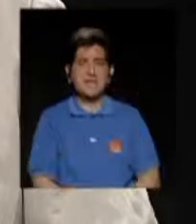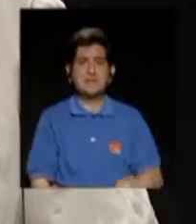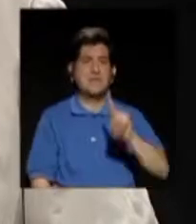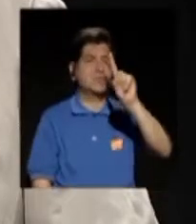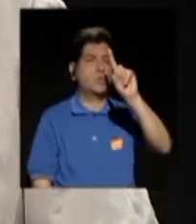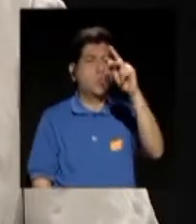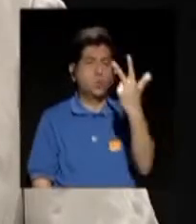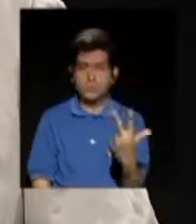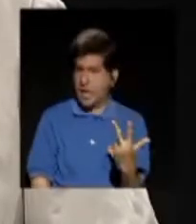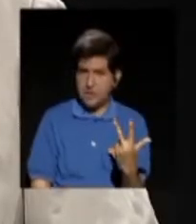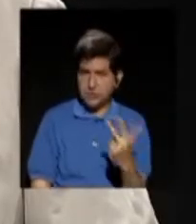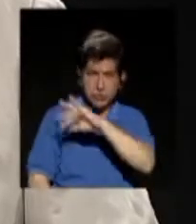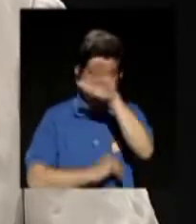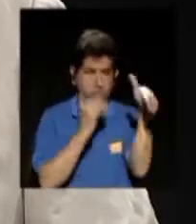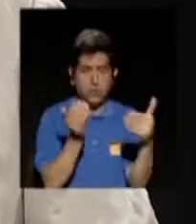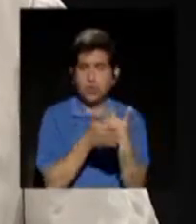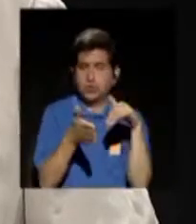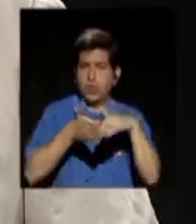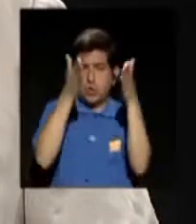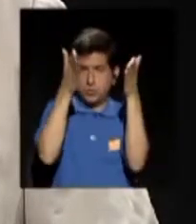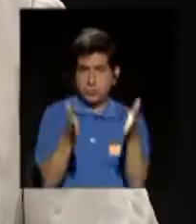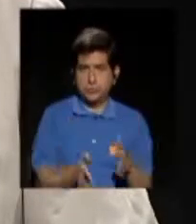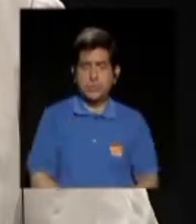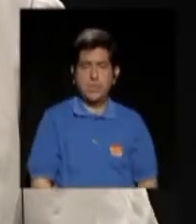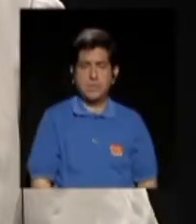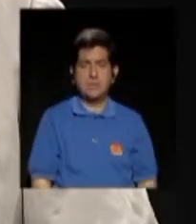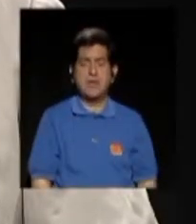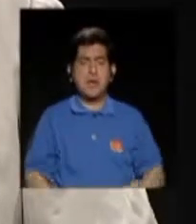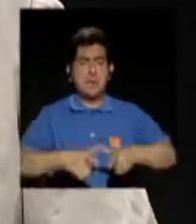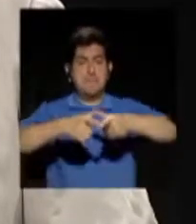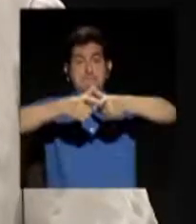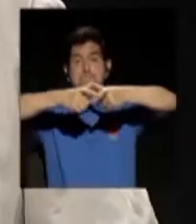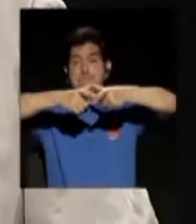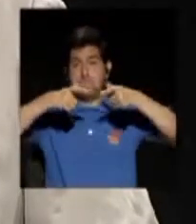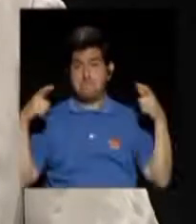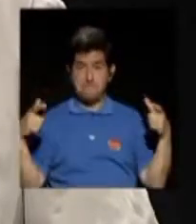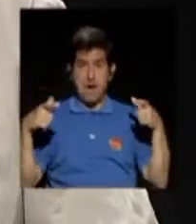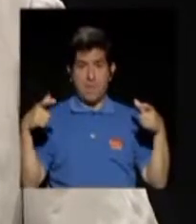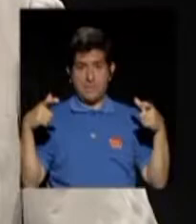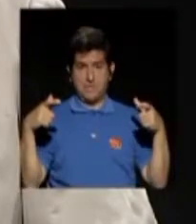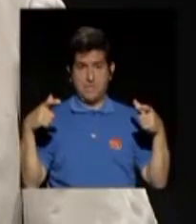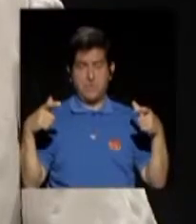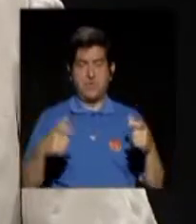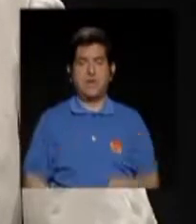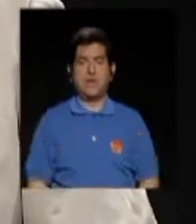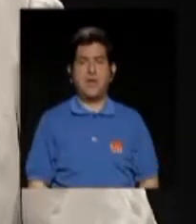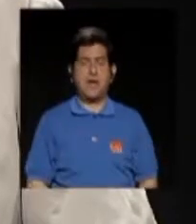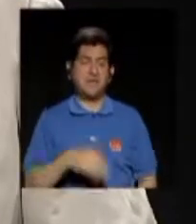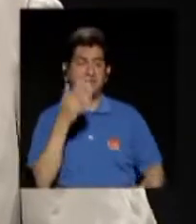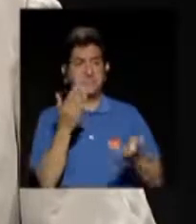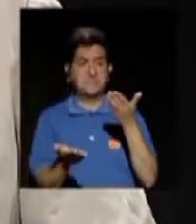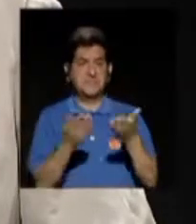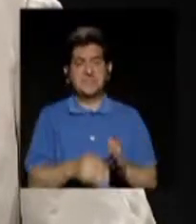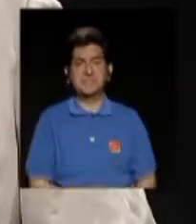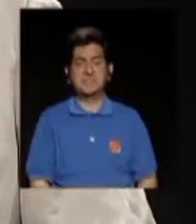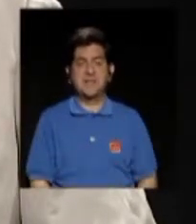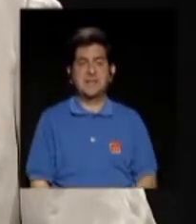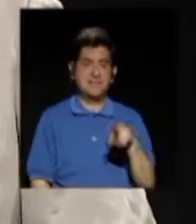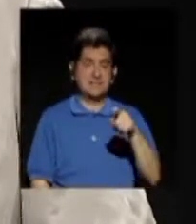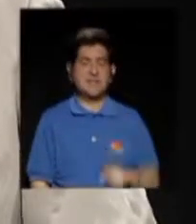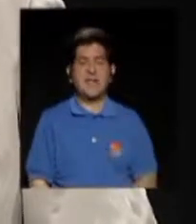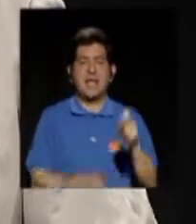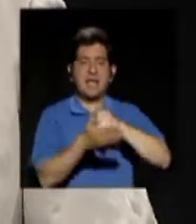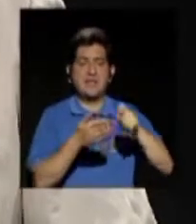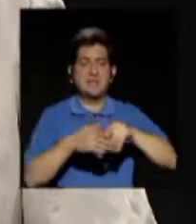tercio de todos los estudiantes, la mayor parte obviamente concentradas en lo que era la Escuela de